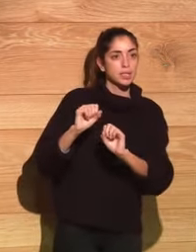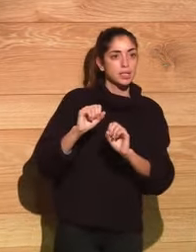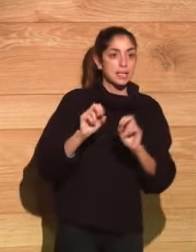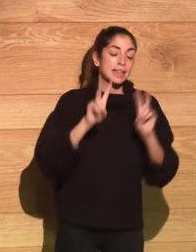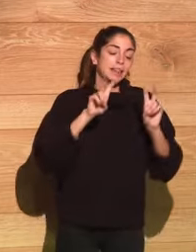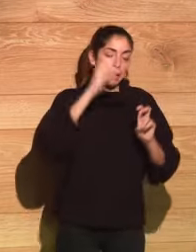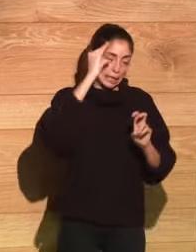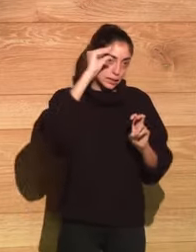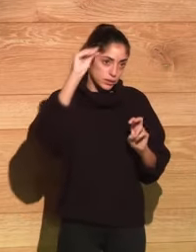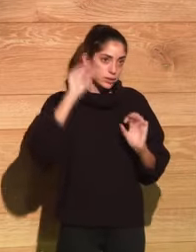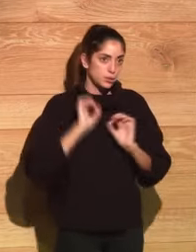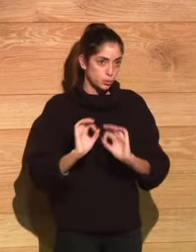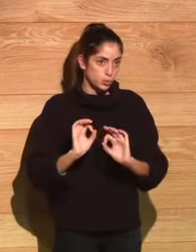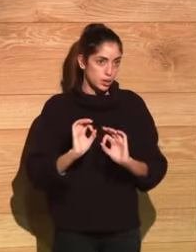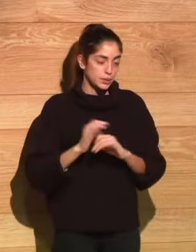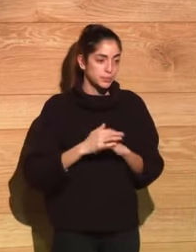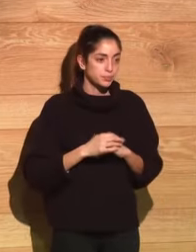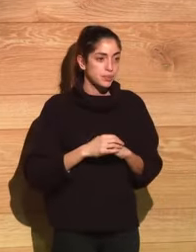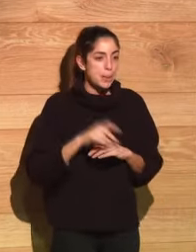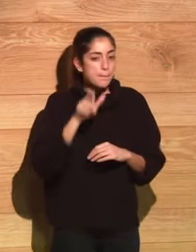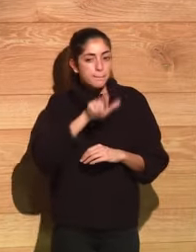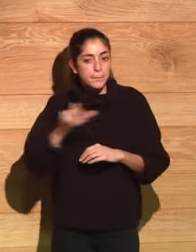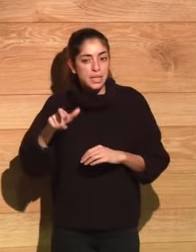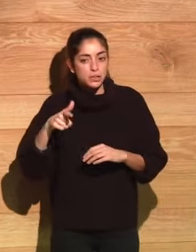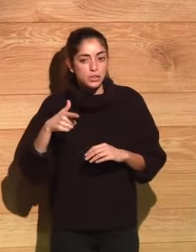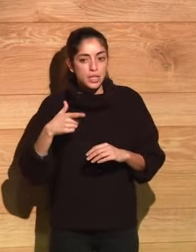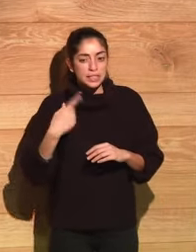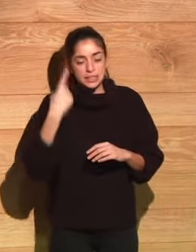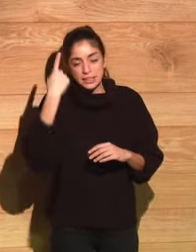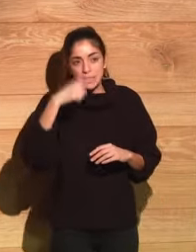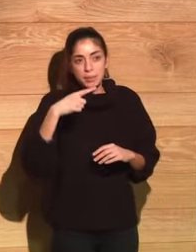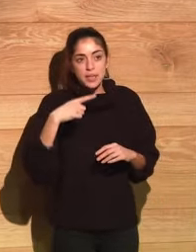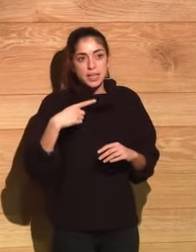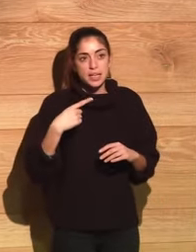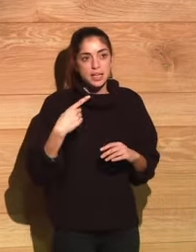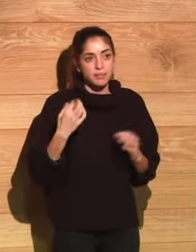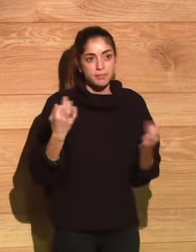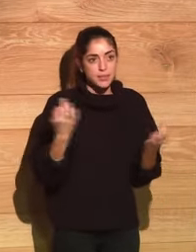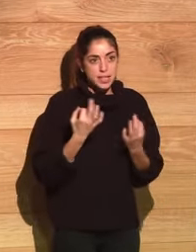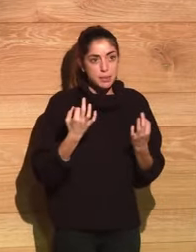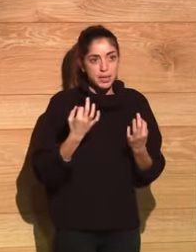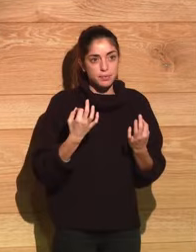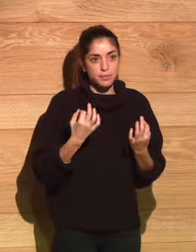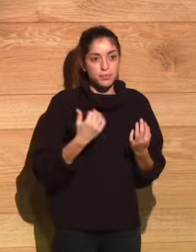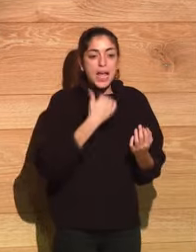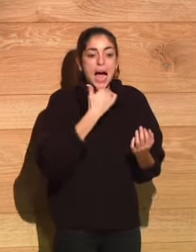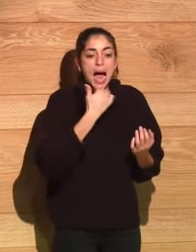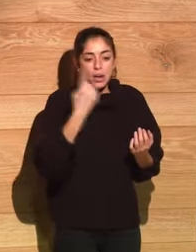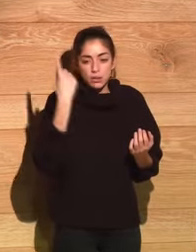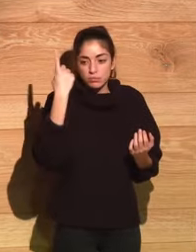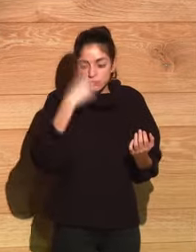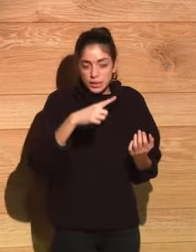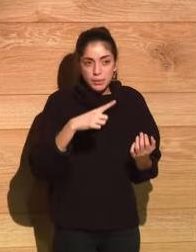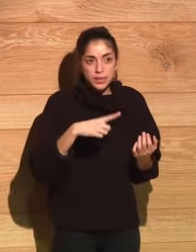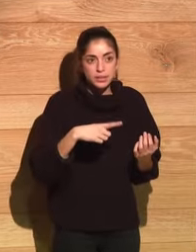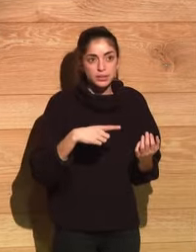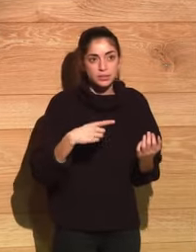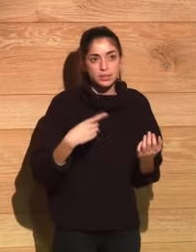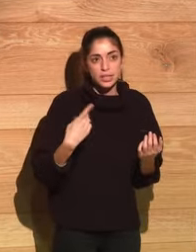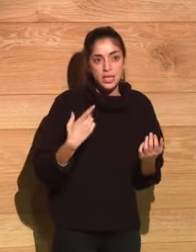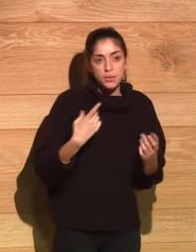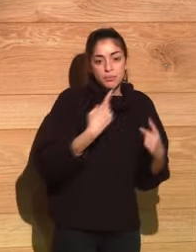decir, gente que estaba convencida de que había que tener convicciones, gente cuyas ideas tenían peso, o